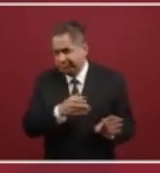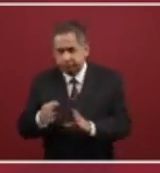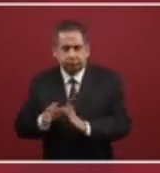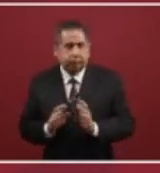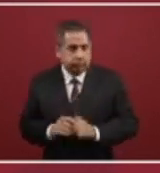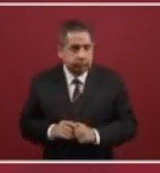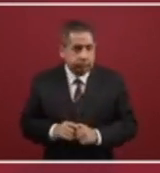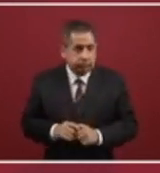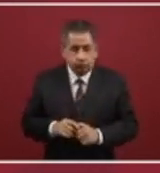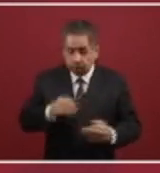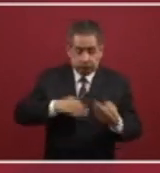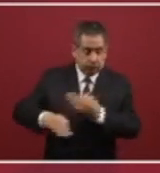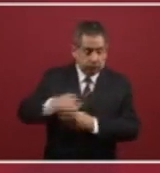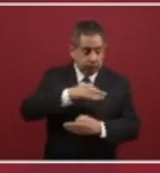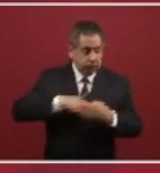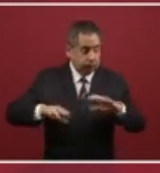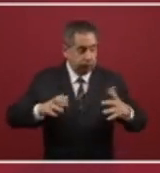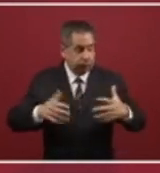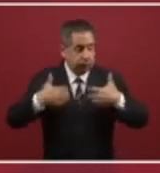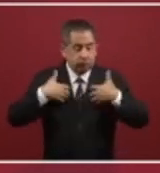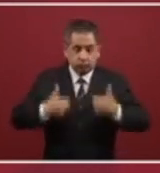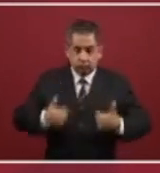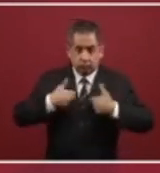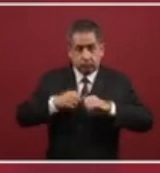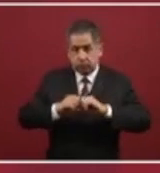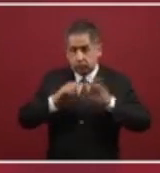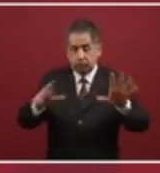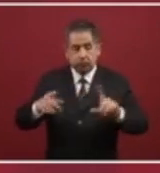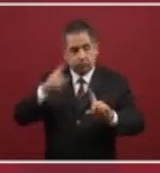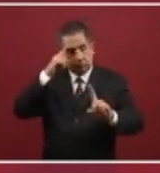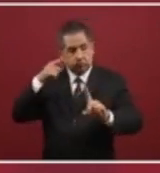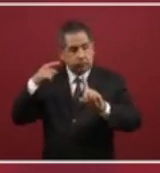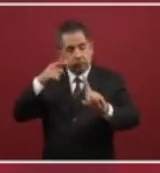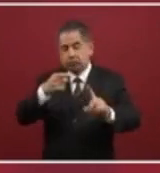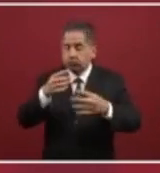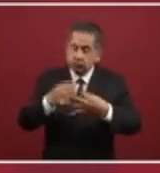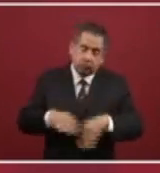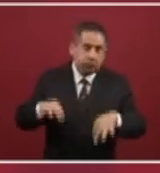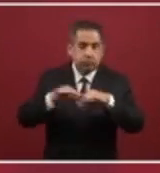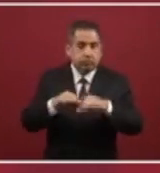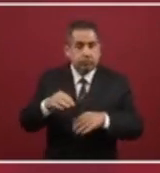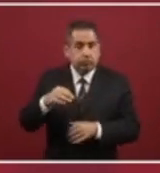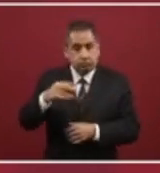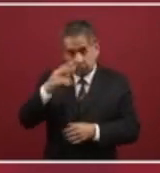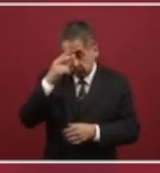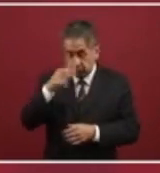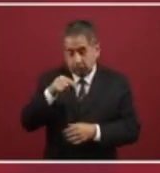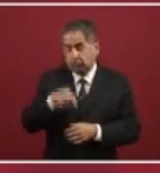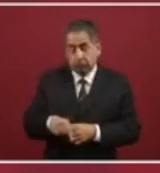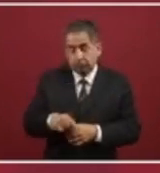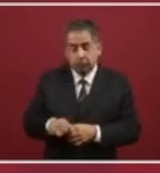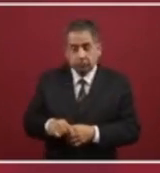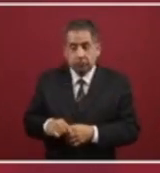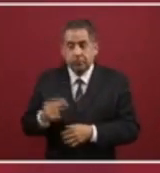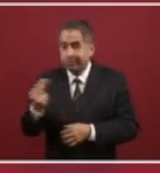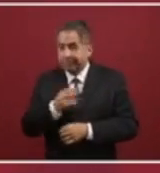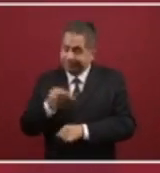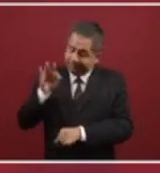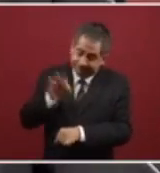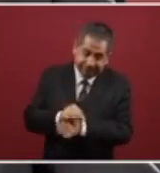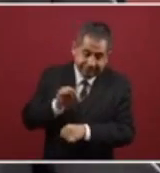Entendemos todos los que estamos participando que se trata de una prioridad nacional, que esto lo tenemos que hacer por